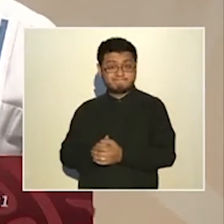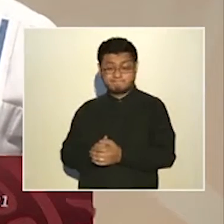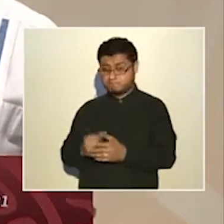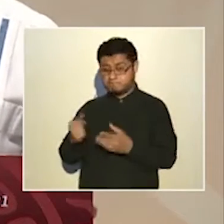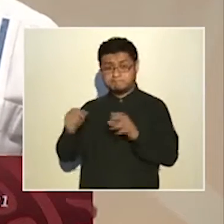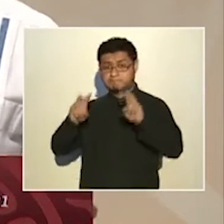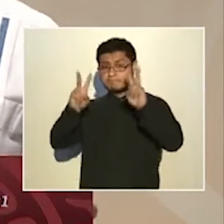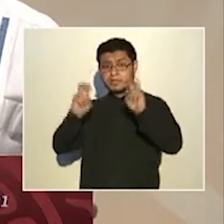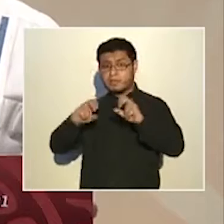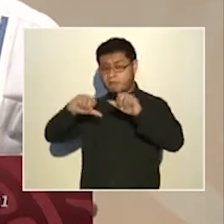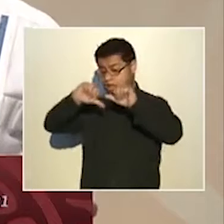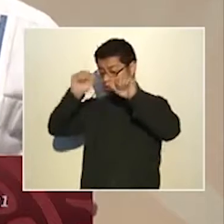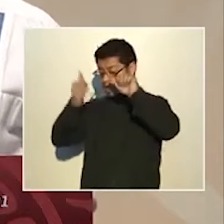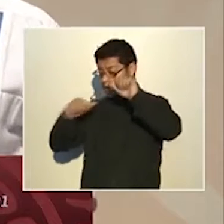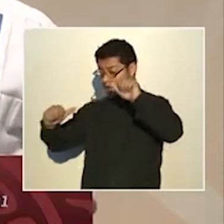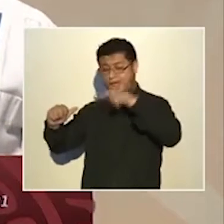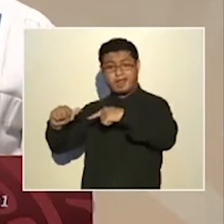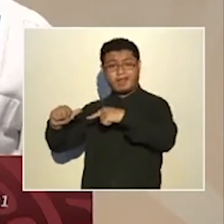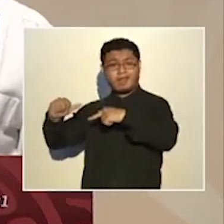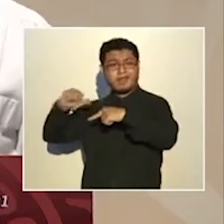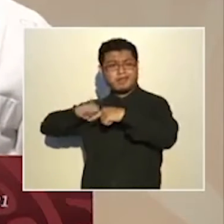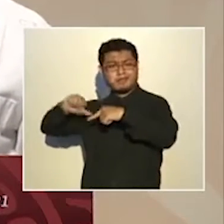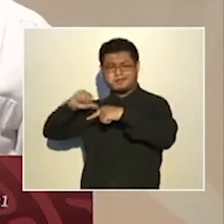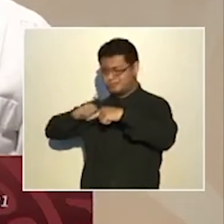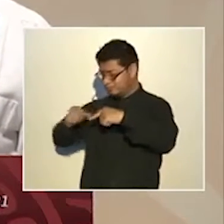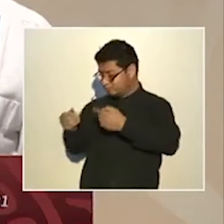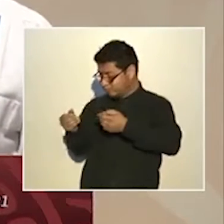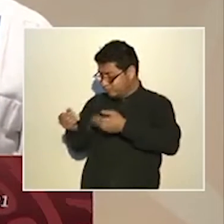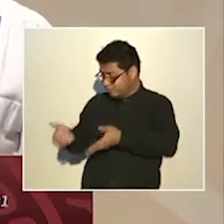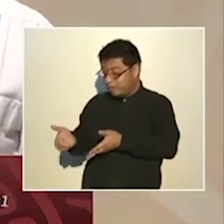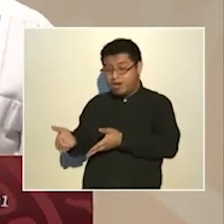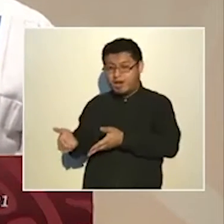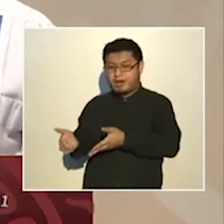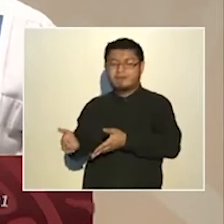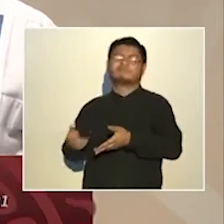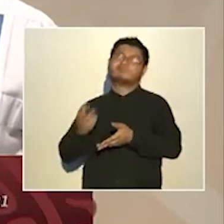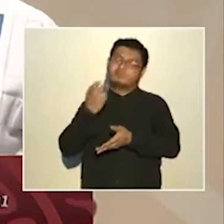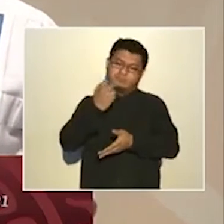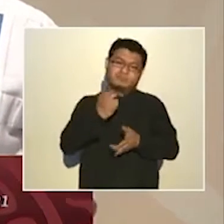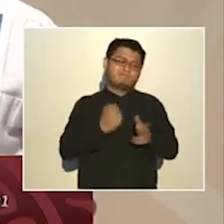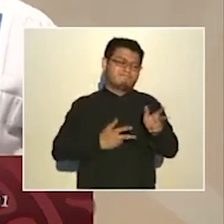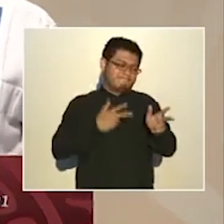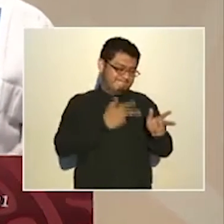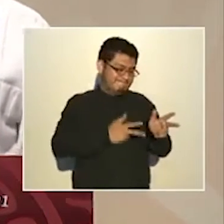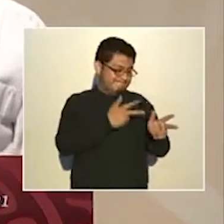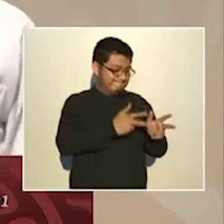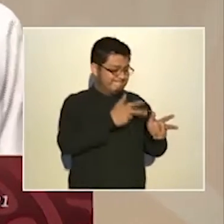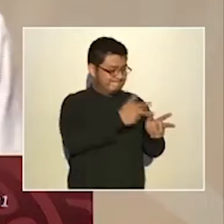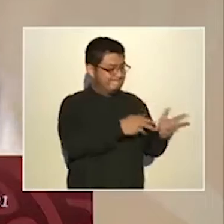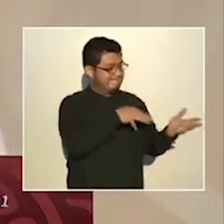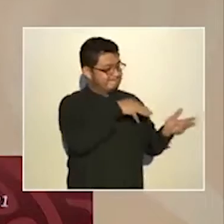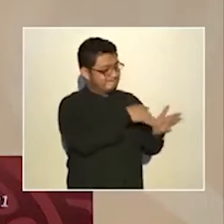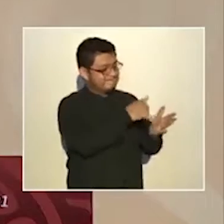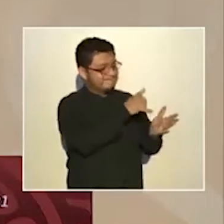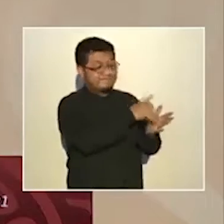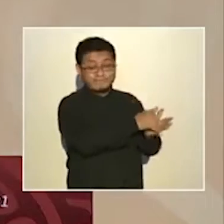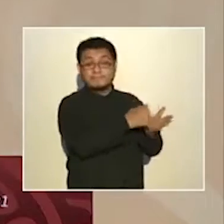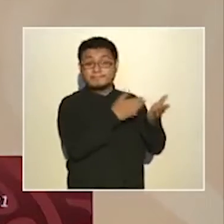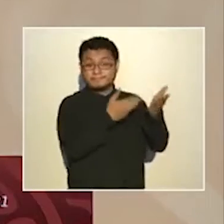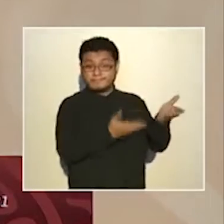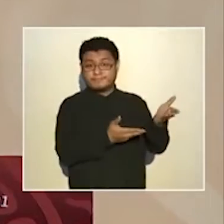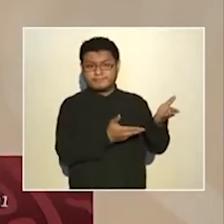arqueológicas. Por eso es lo del Tren Maya. Es comunicar